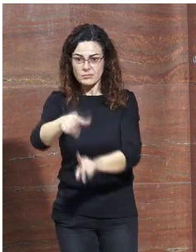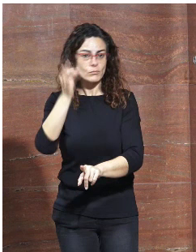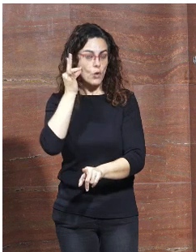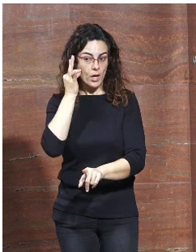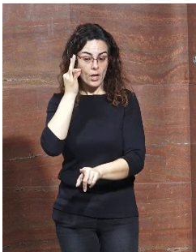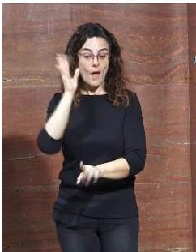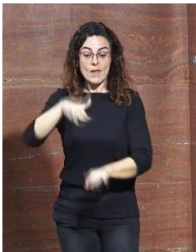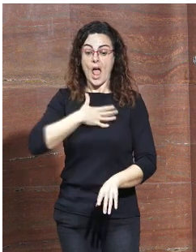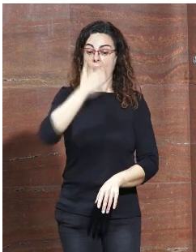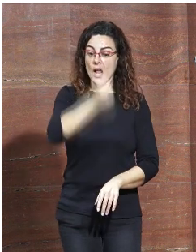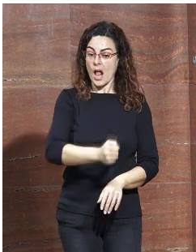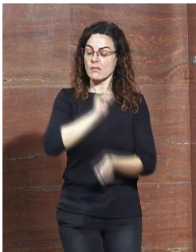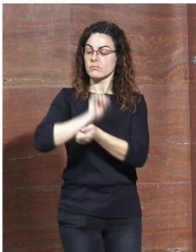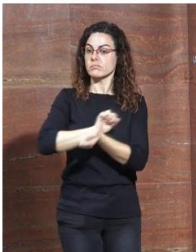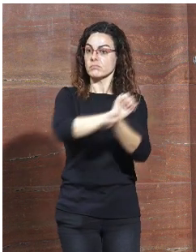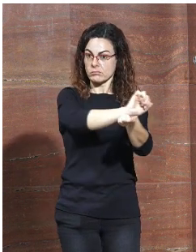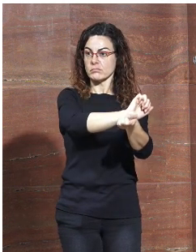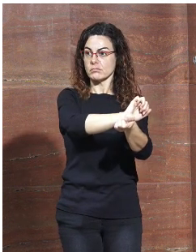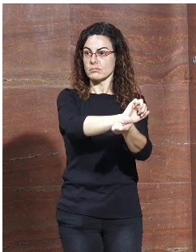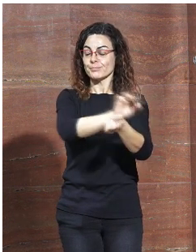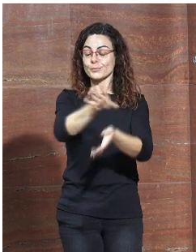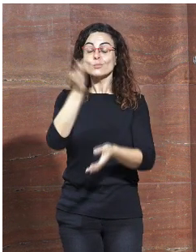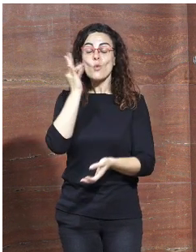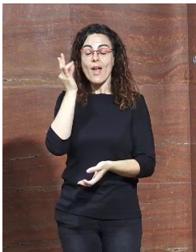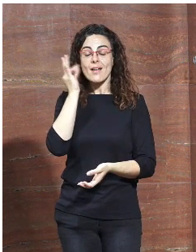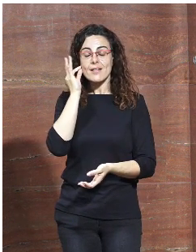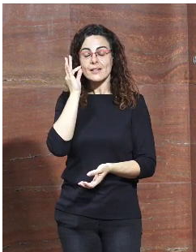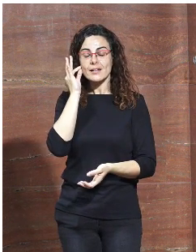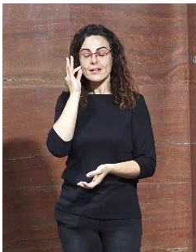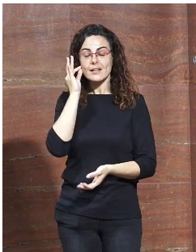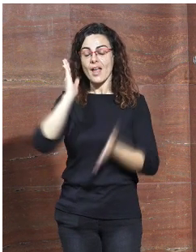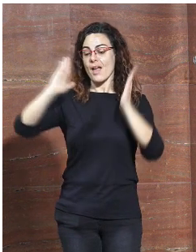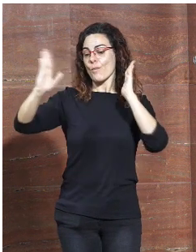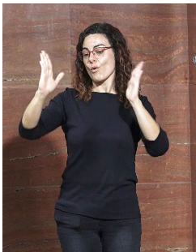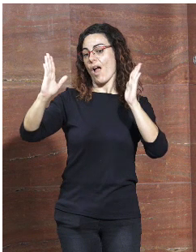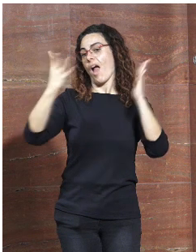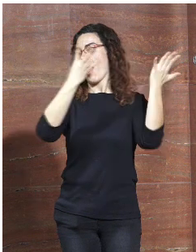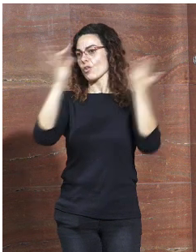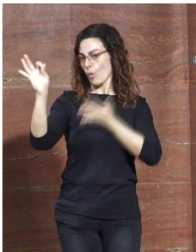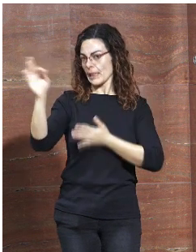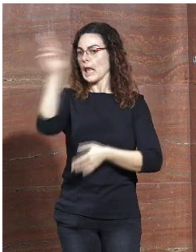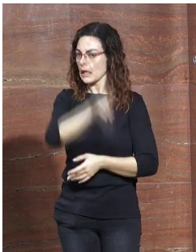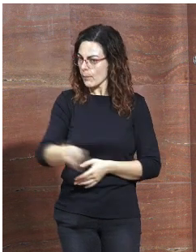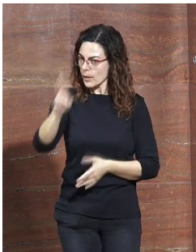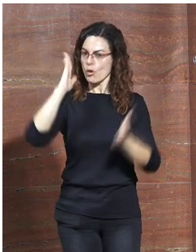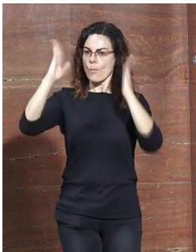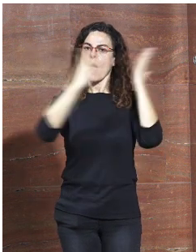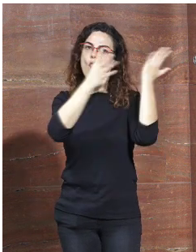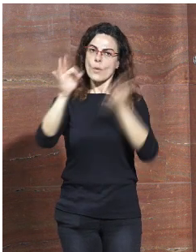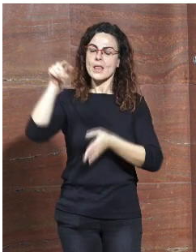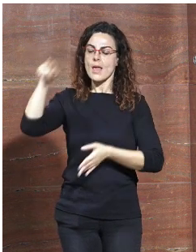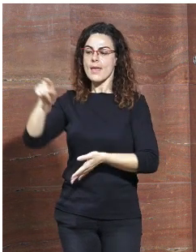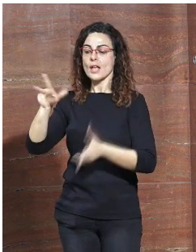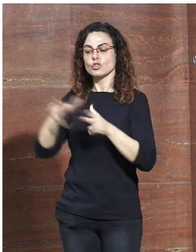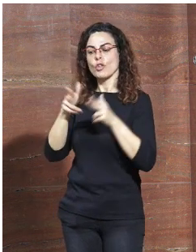fue condenado por la justicia, pero ella, en los años 90, insisto, ella fue condenada por